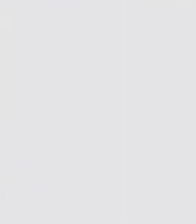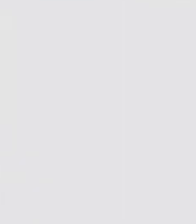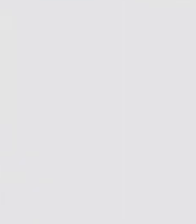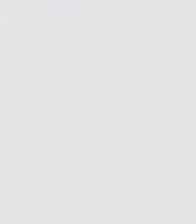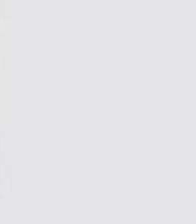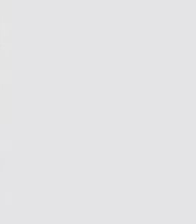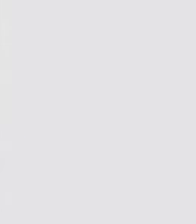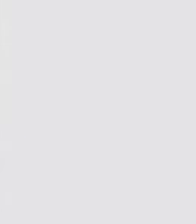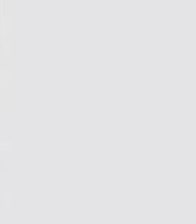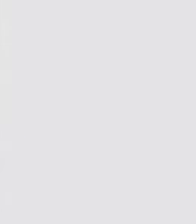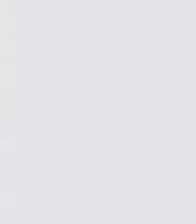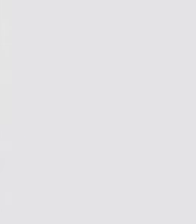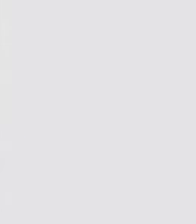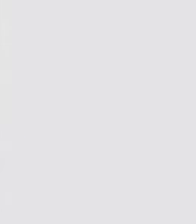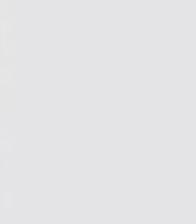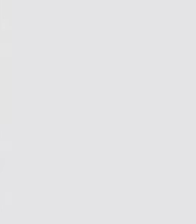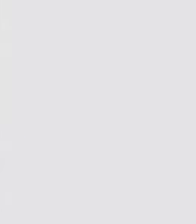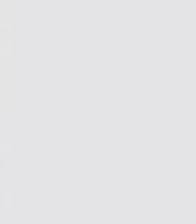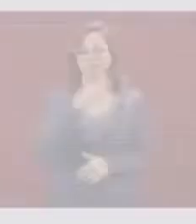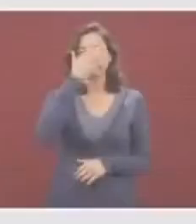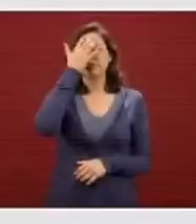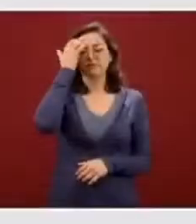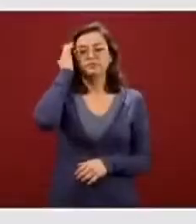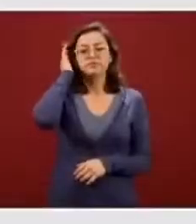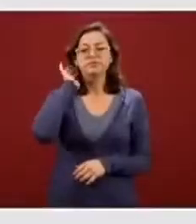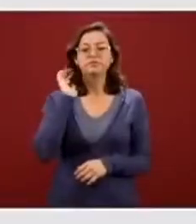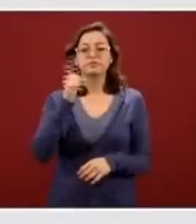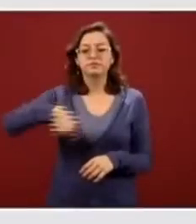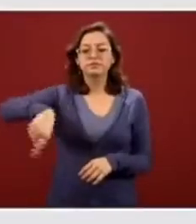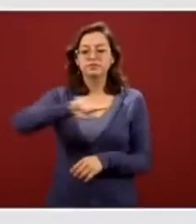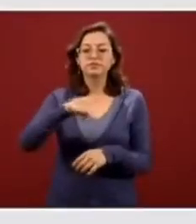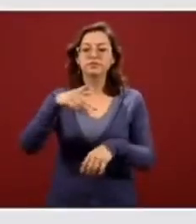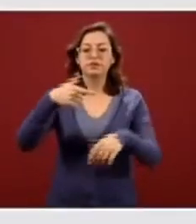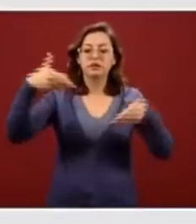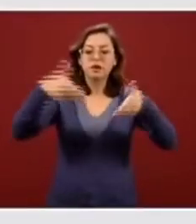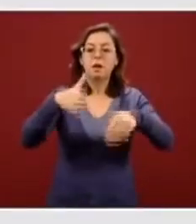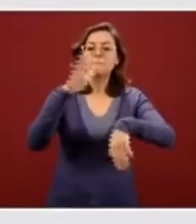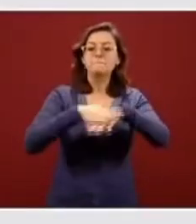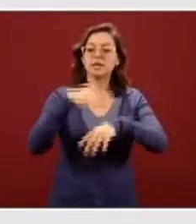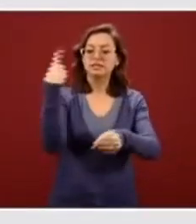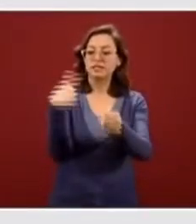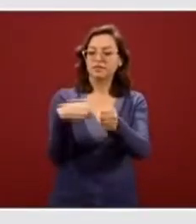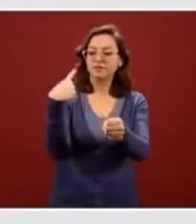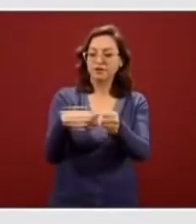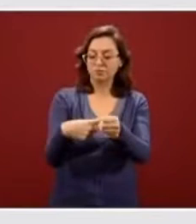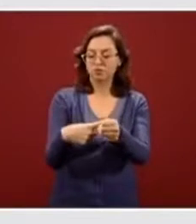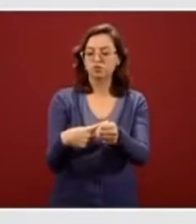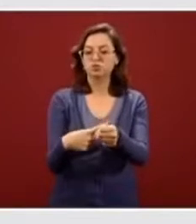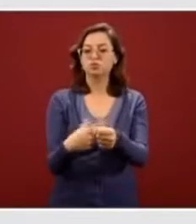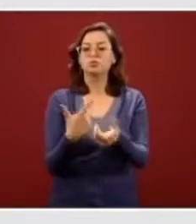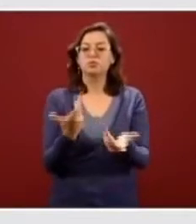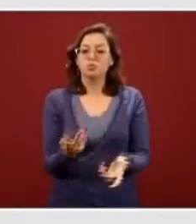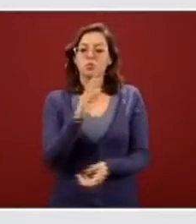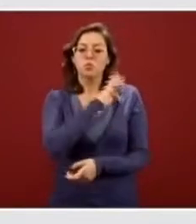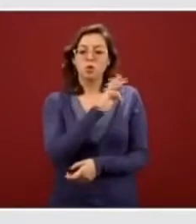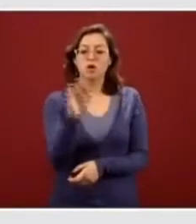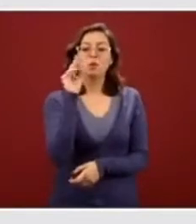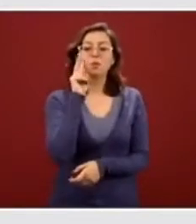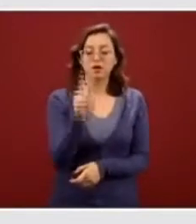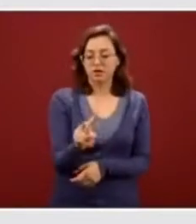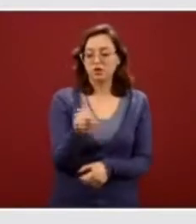o más leve, dónde se están concentrando la carga de enfermedad de casos confirmados. Podemos ver que el